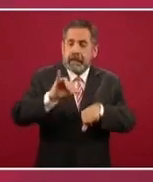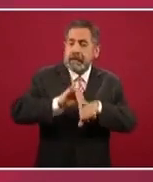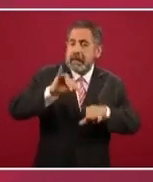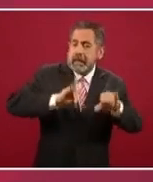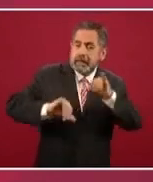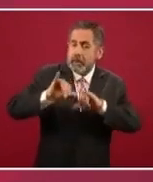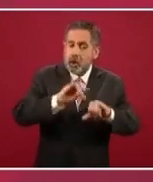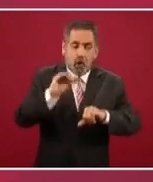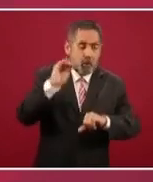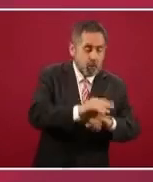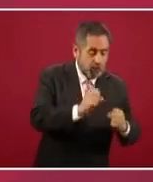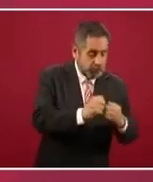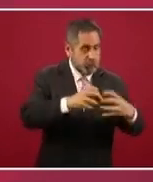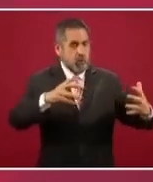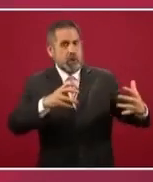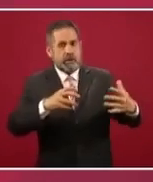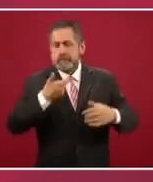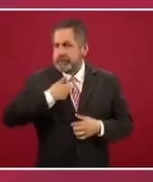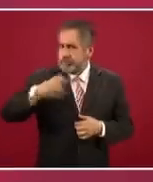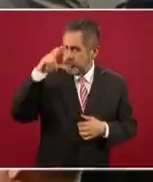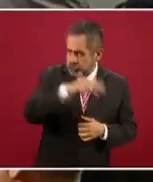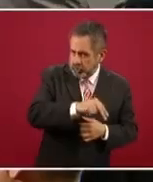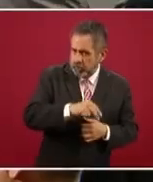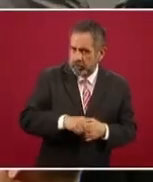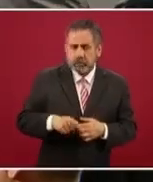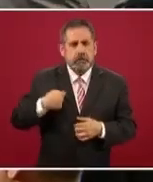Somos distintos.